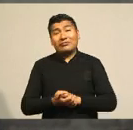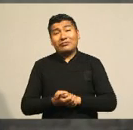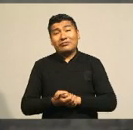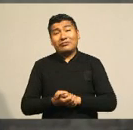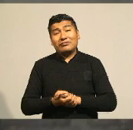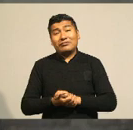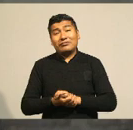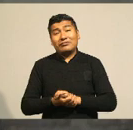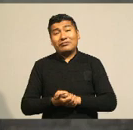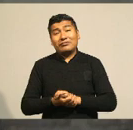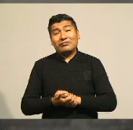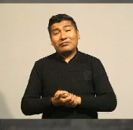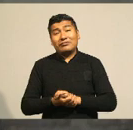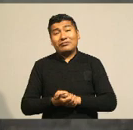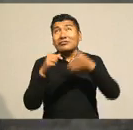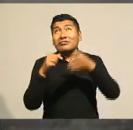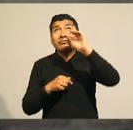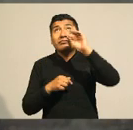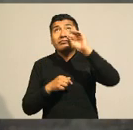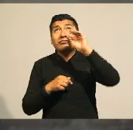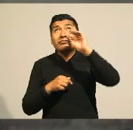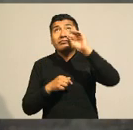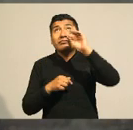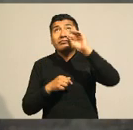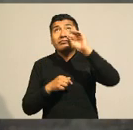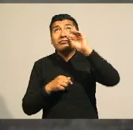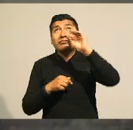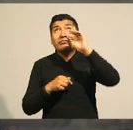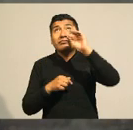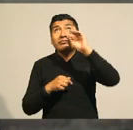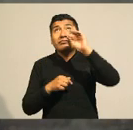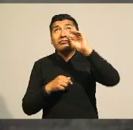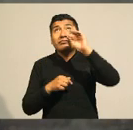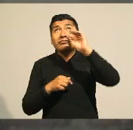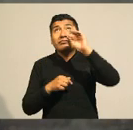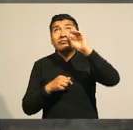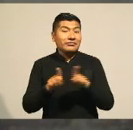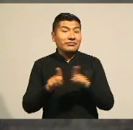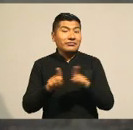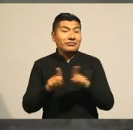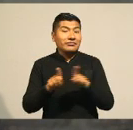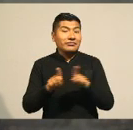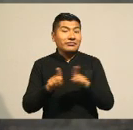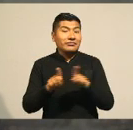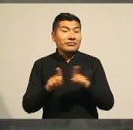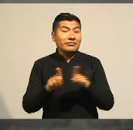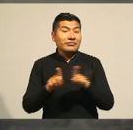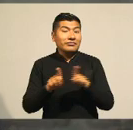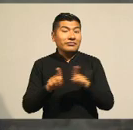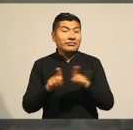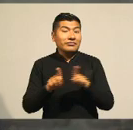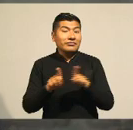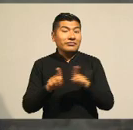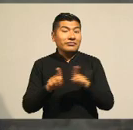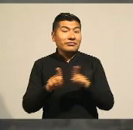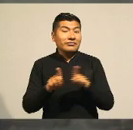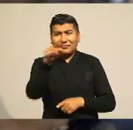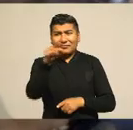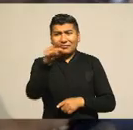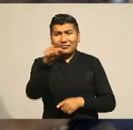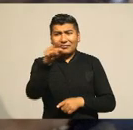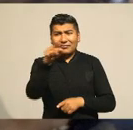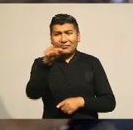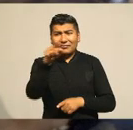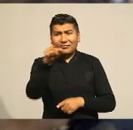esta palabra de Dios tiene que aplicarse también para nosotros. ¿Se han dado cuenta, hermanos?